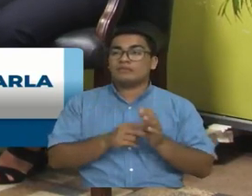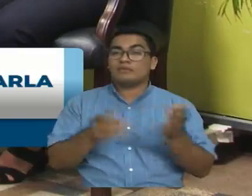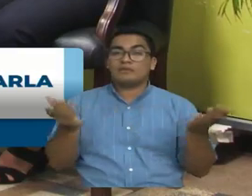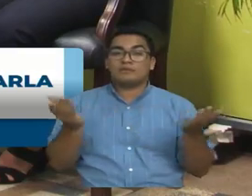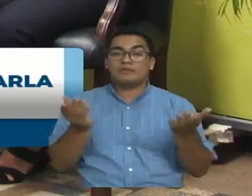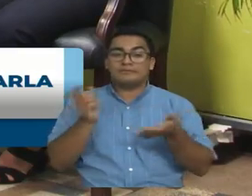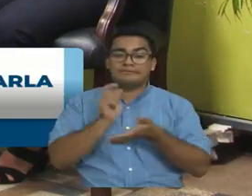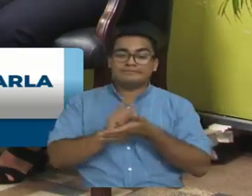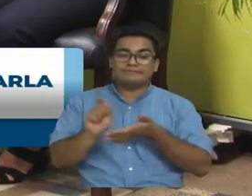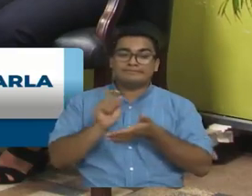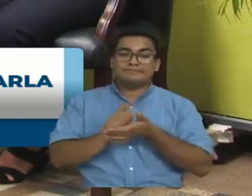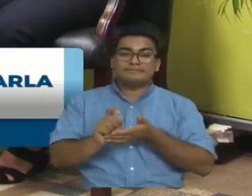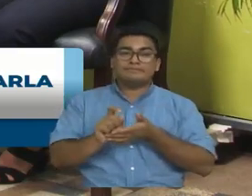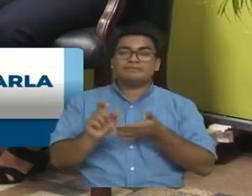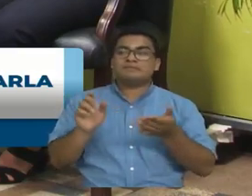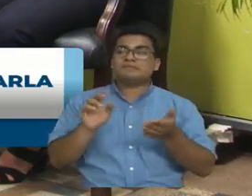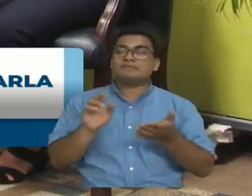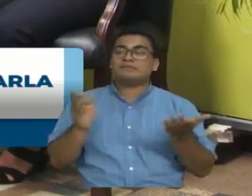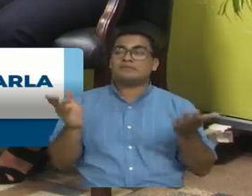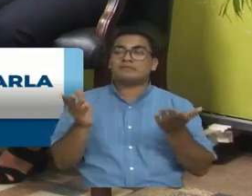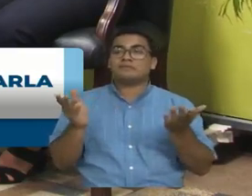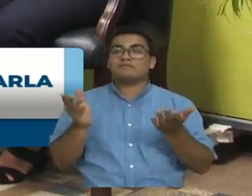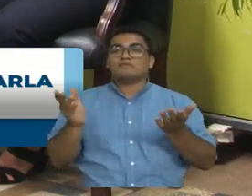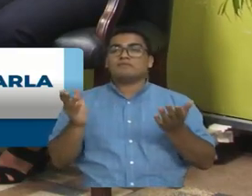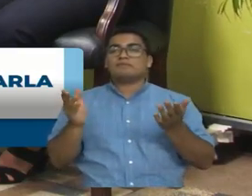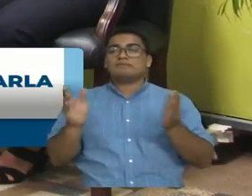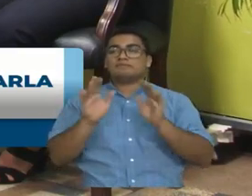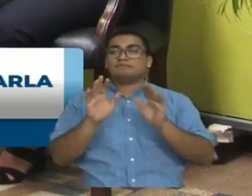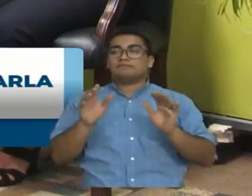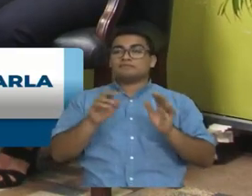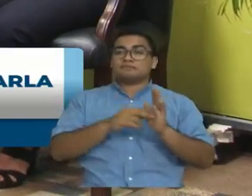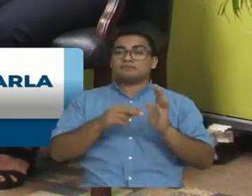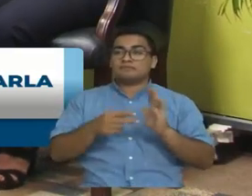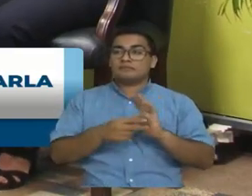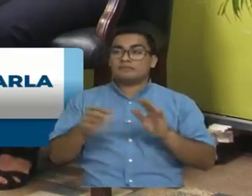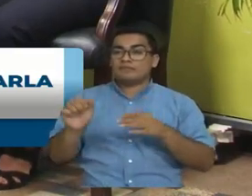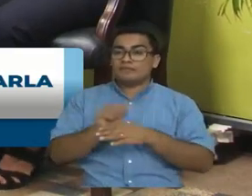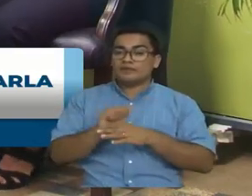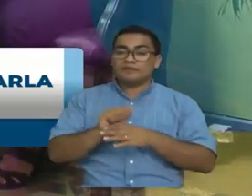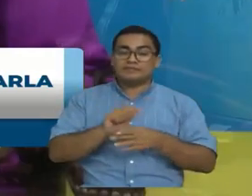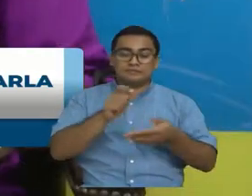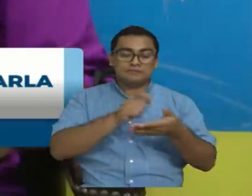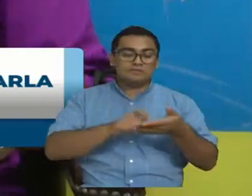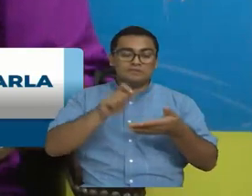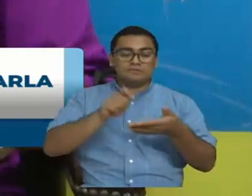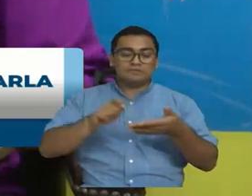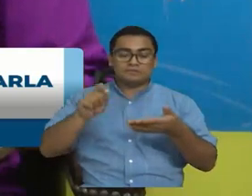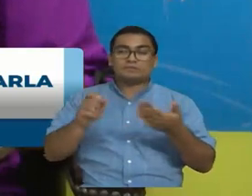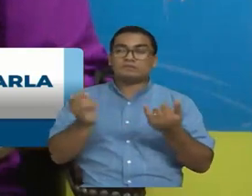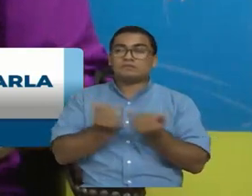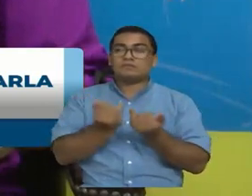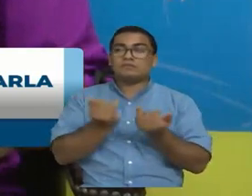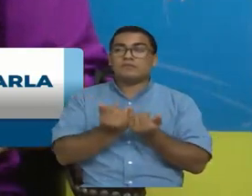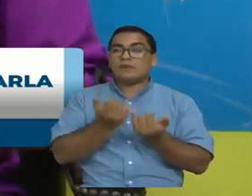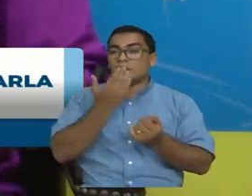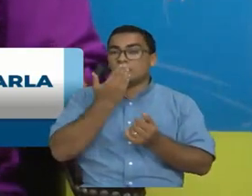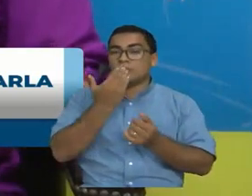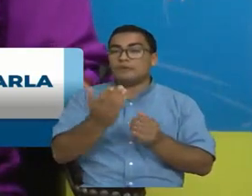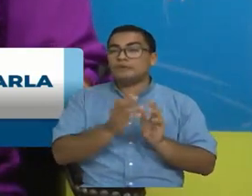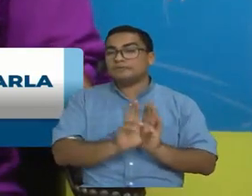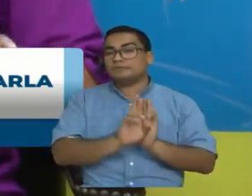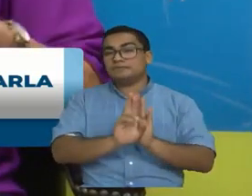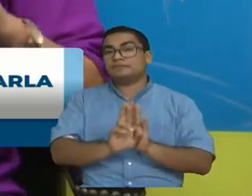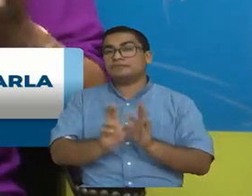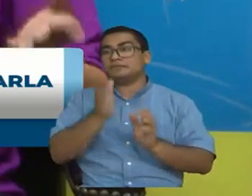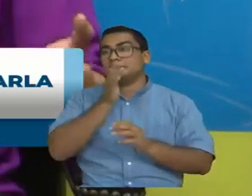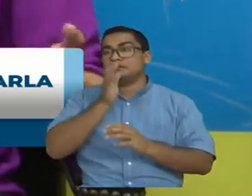escritos también. Entonces, eso ya nos montamos a la parte de la práctica en la caligrafía y obtenemos buenos resultados, porque si el niño sabe